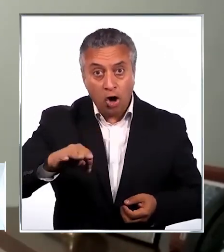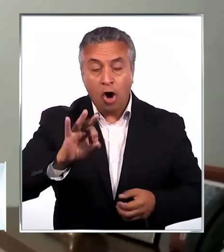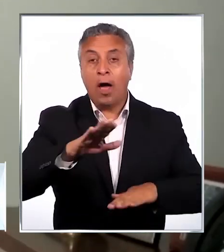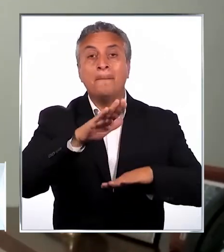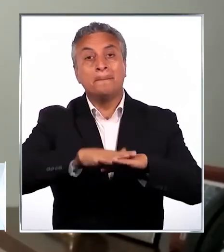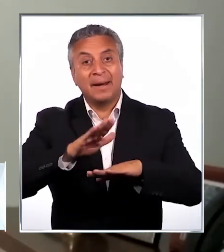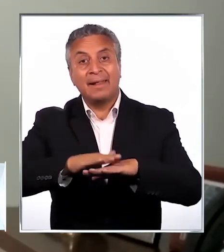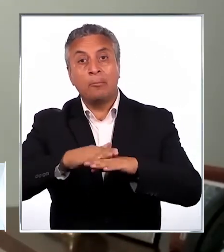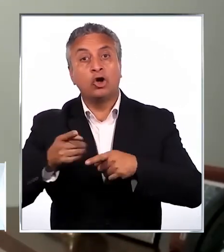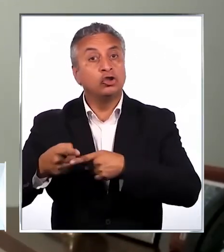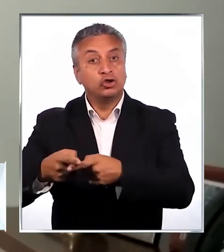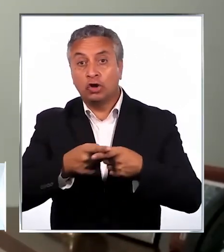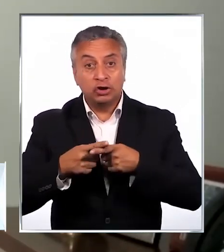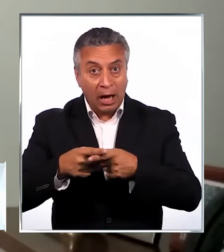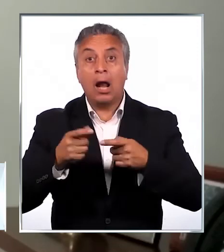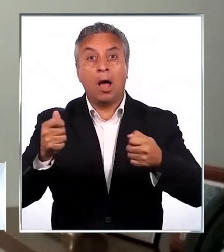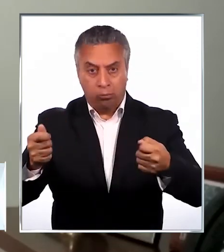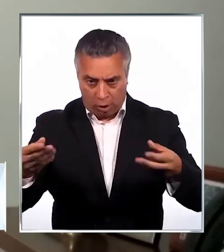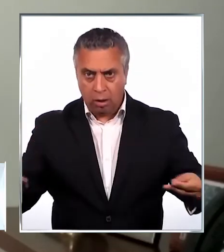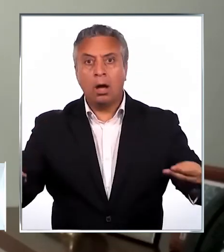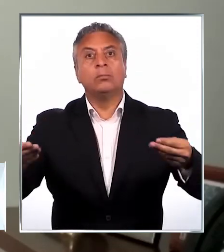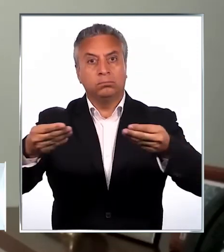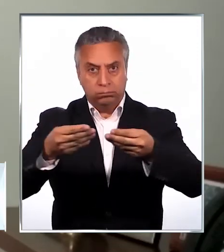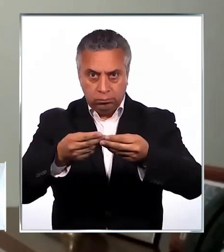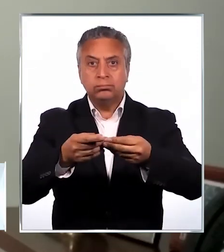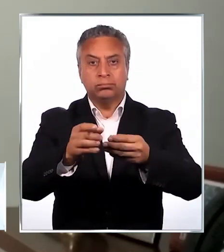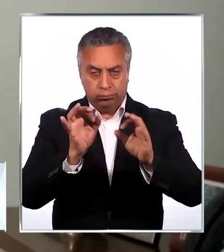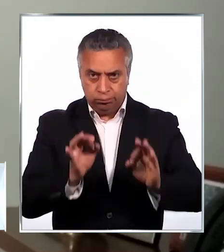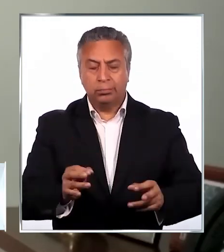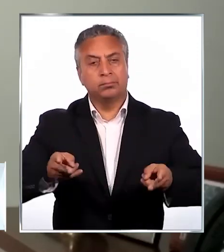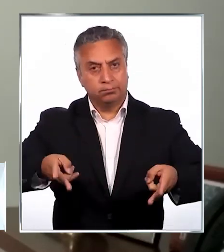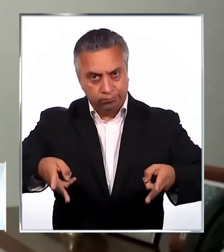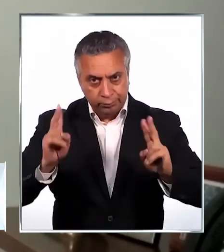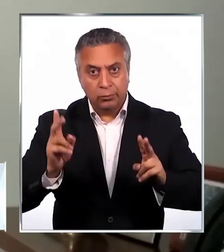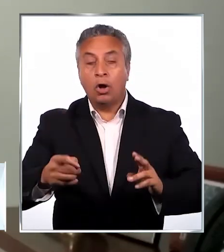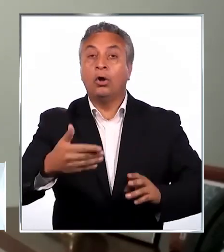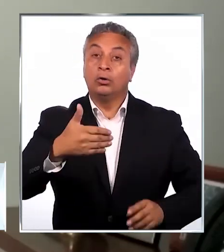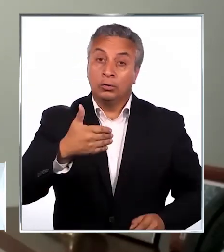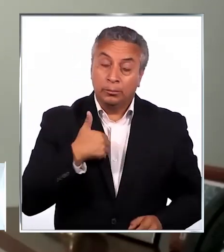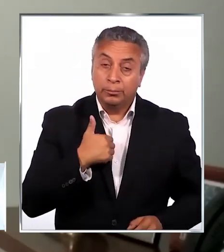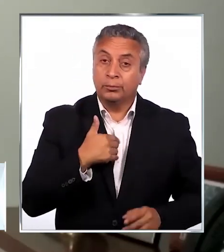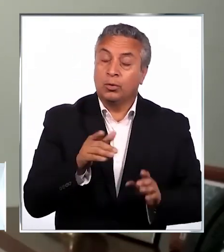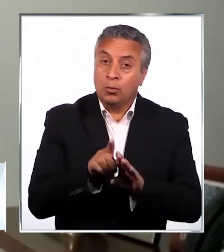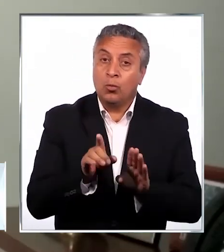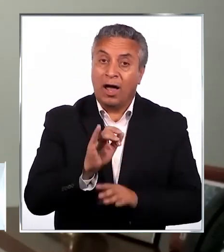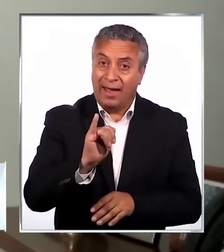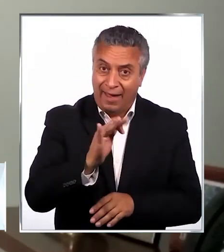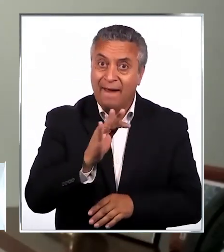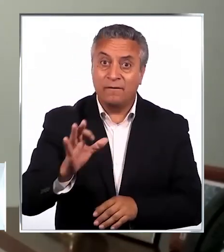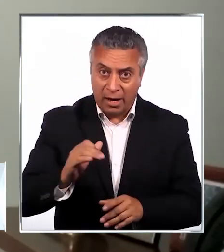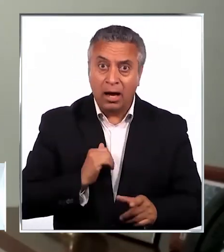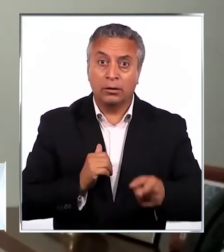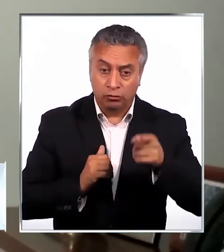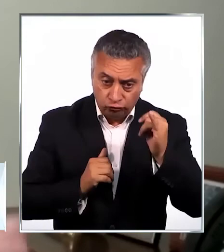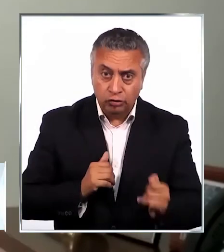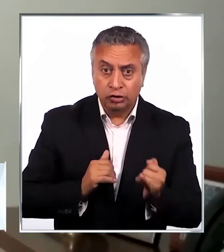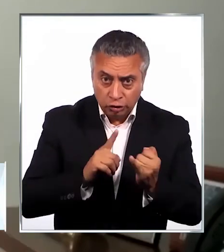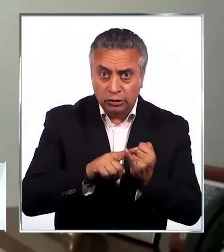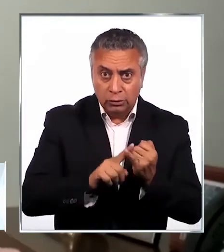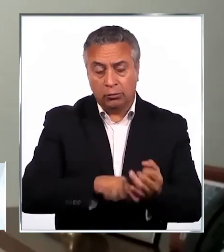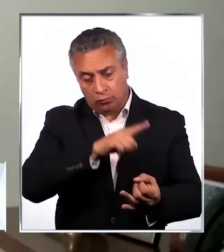y el préstamo social de la clase media es compatible con el ingreso familiar de emergencia, es decir, si yo califico para el IFE y